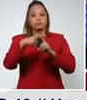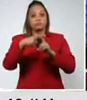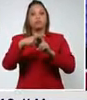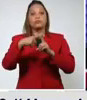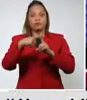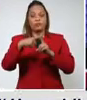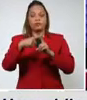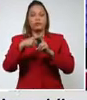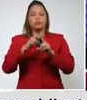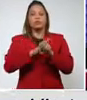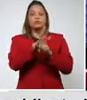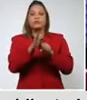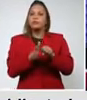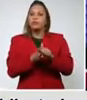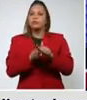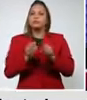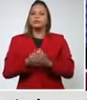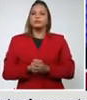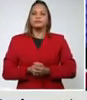positivo,